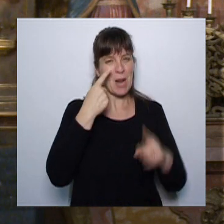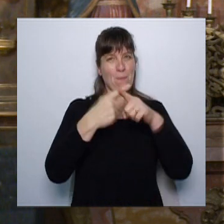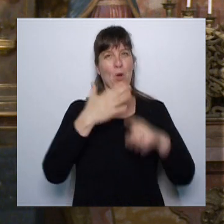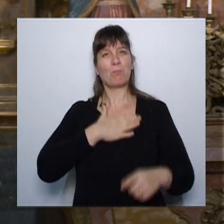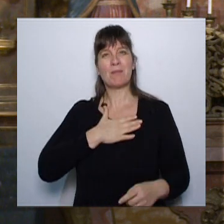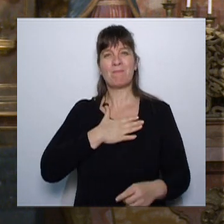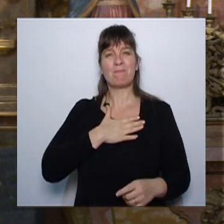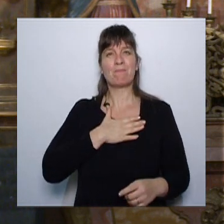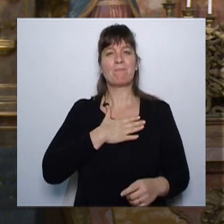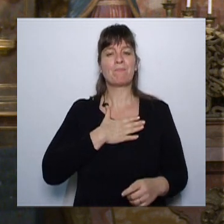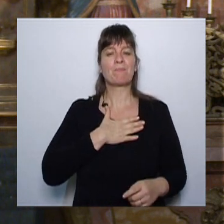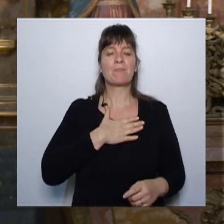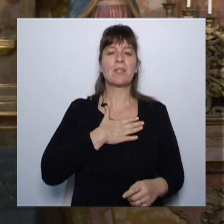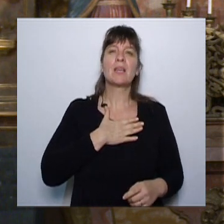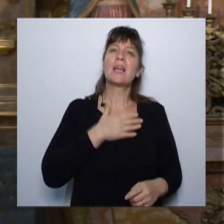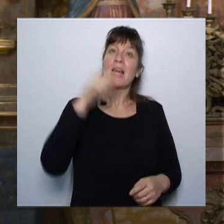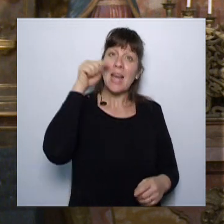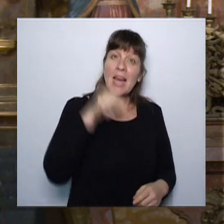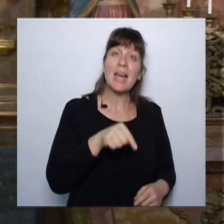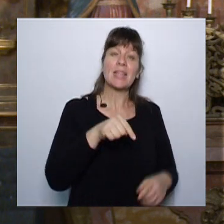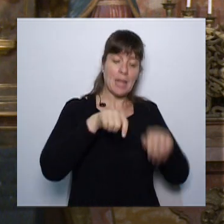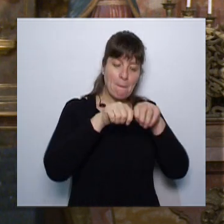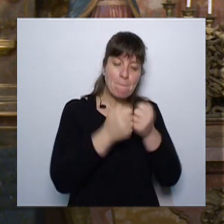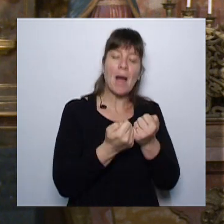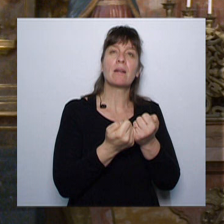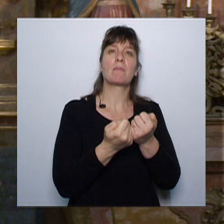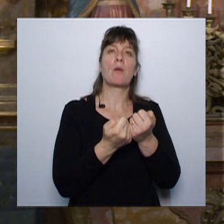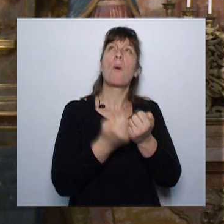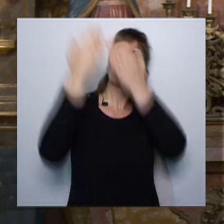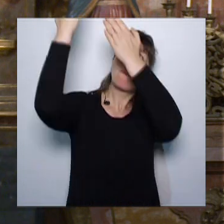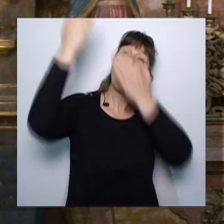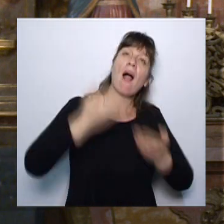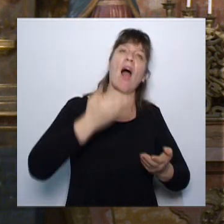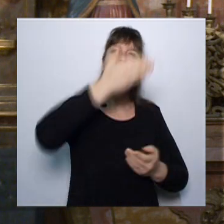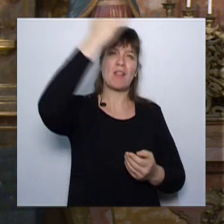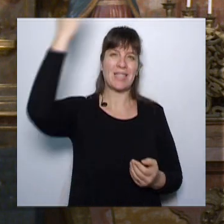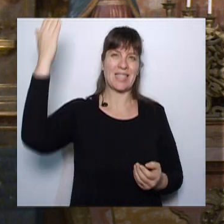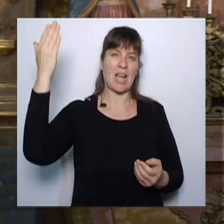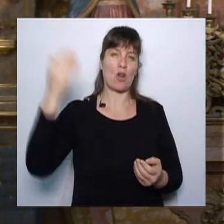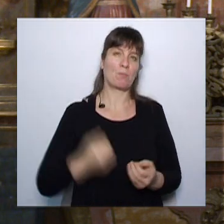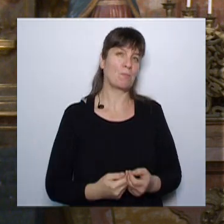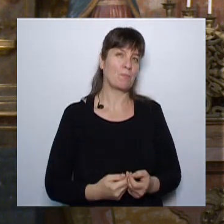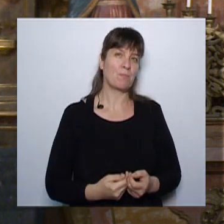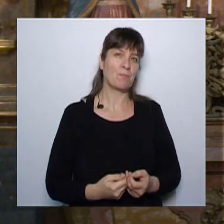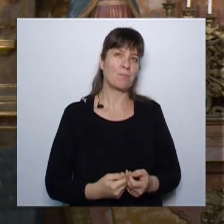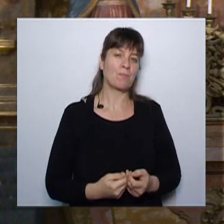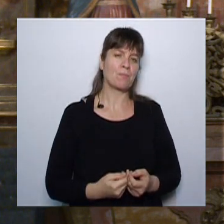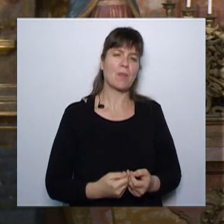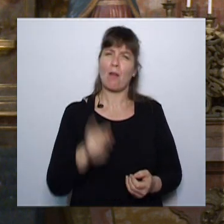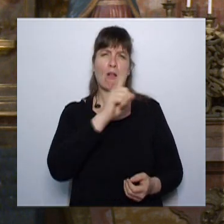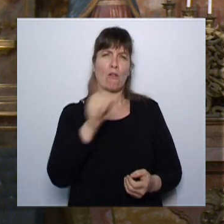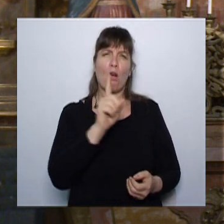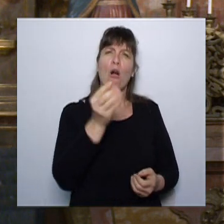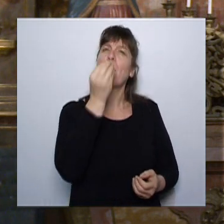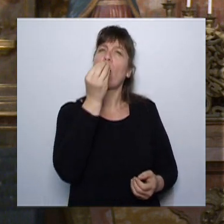mí este es el pan bajado del cielo no